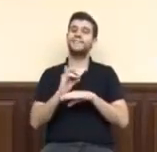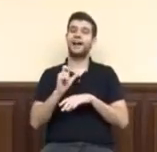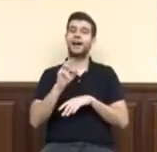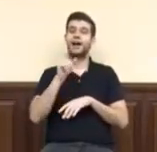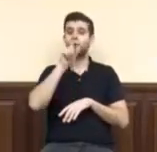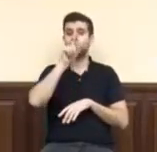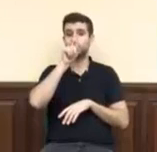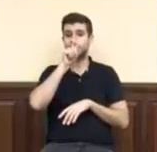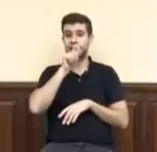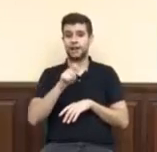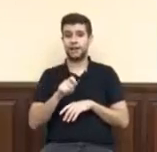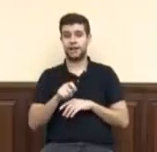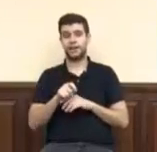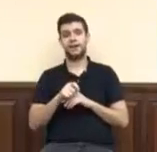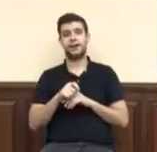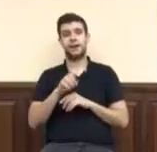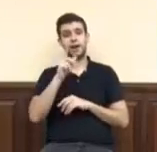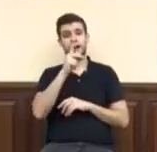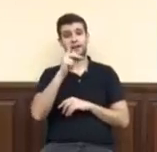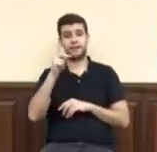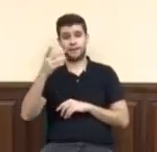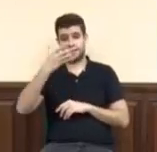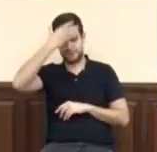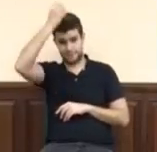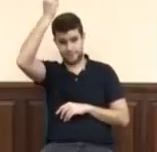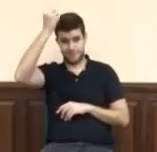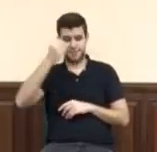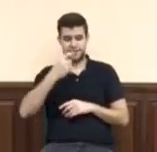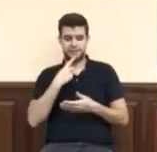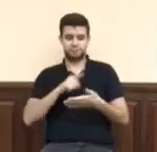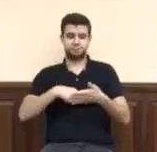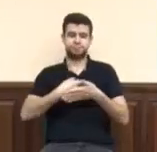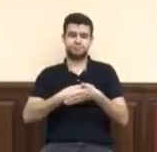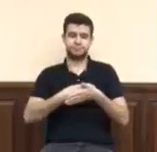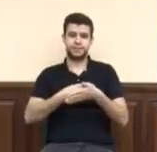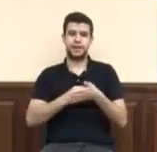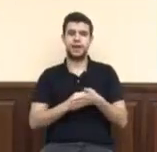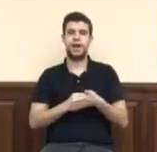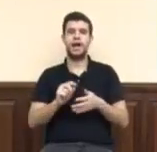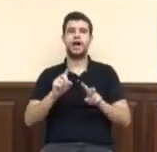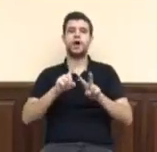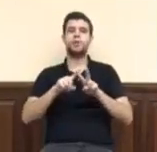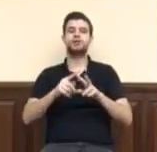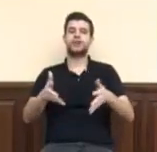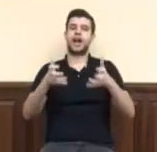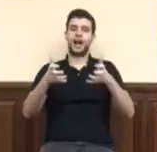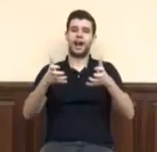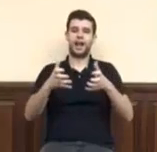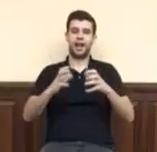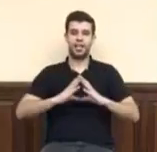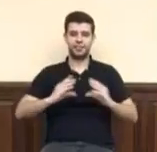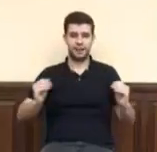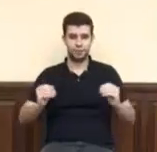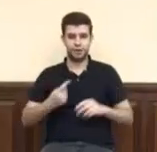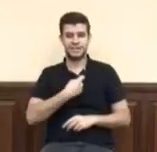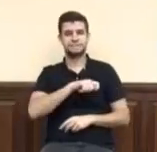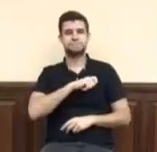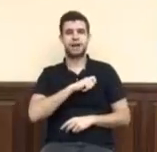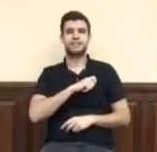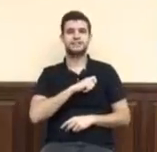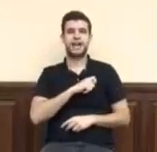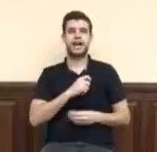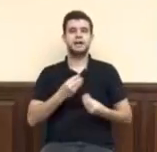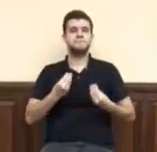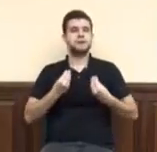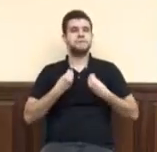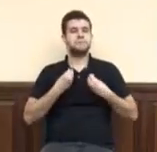Decía: Vox triunfa en Andalucía, 12 escaños y el final del régimen socialista. España viva